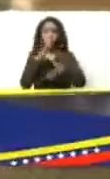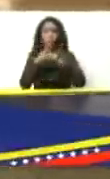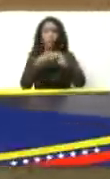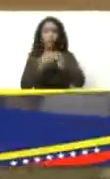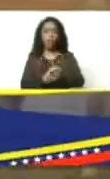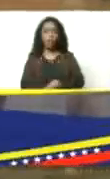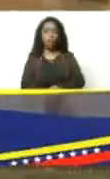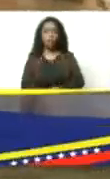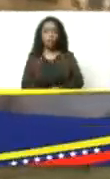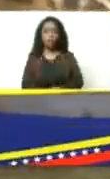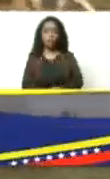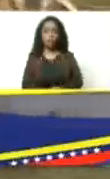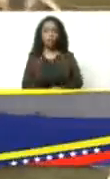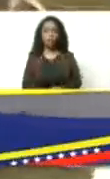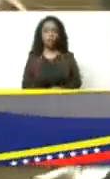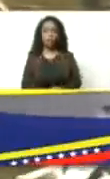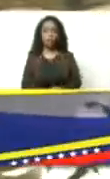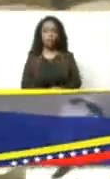presidente.